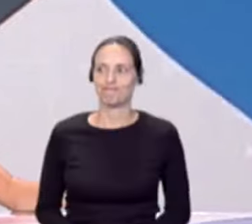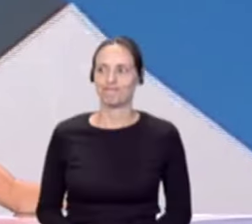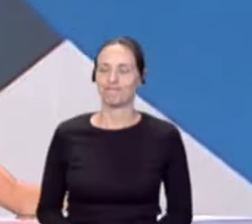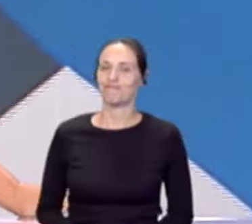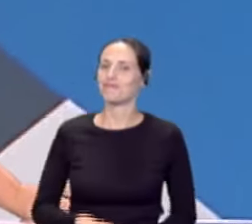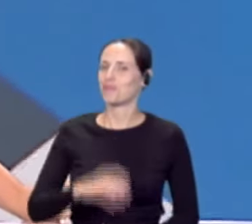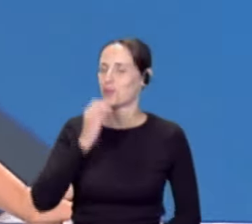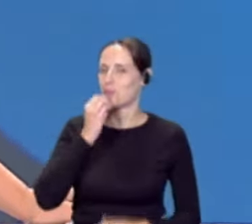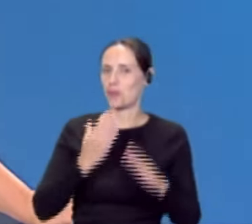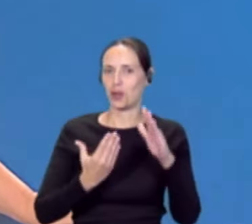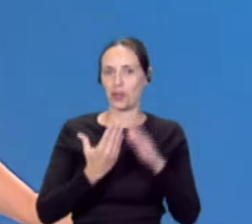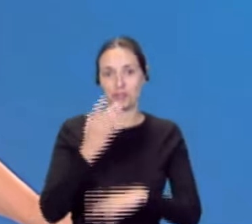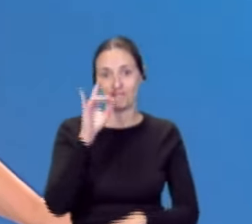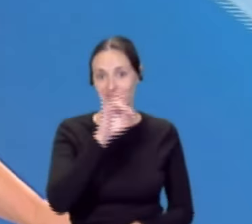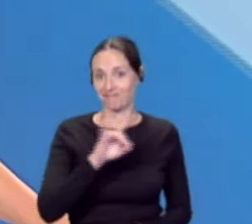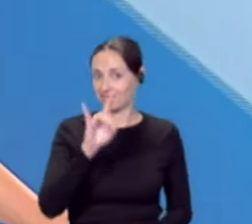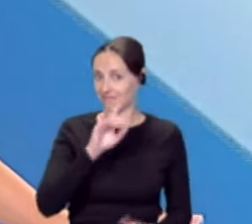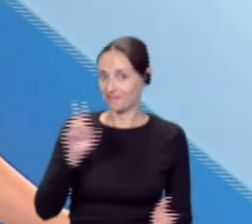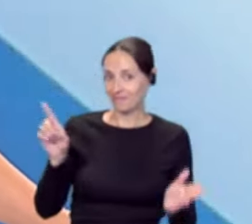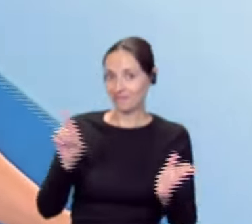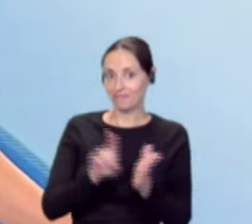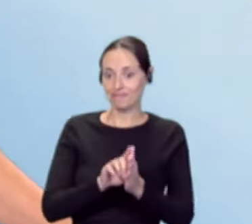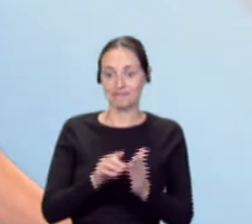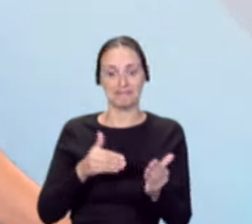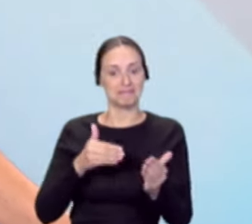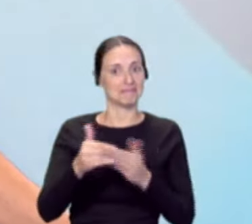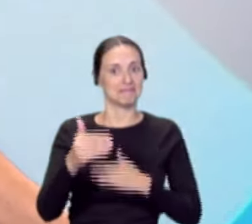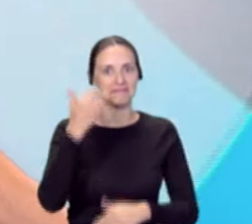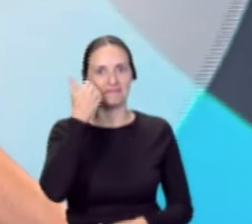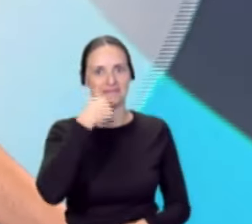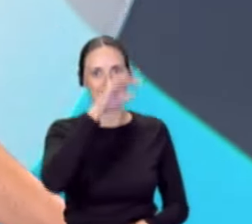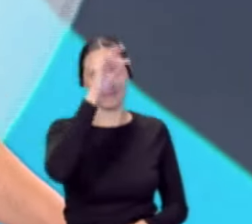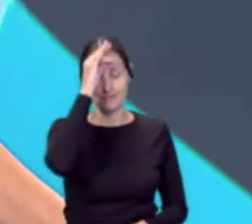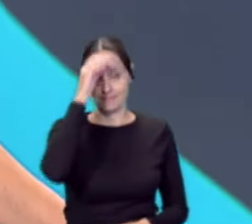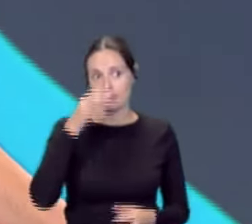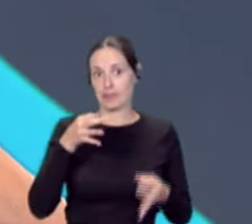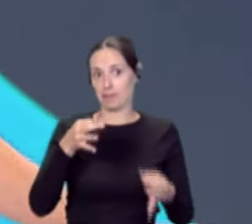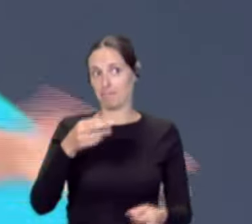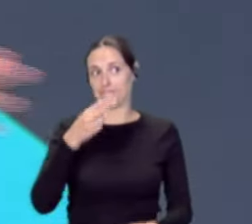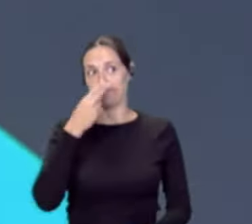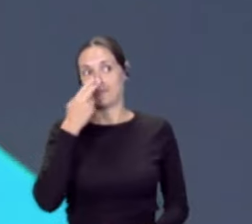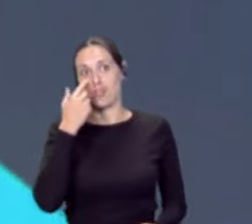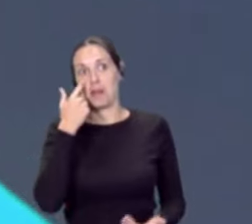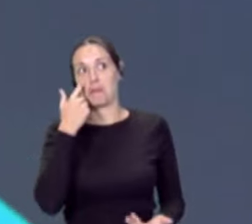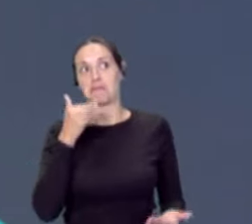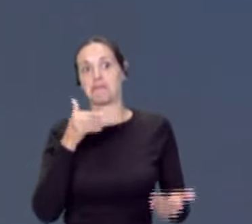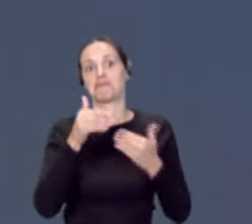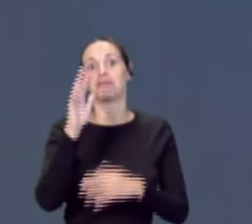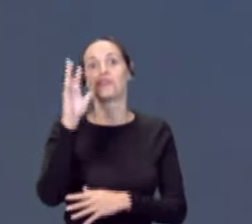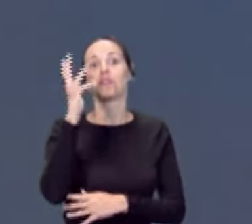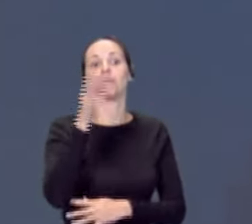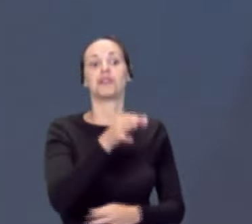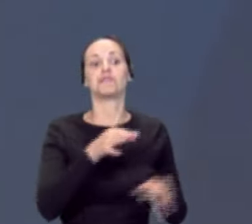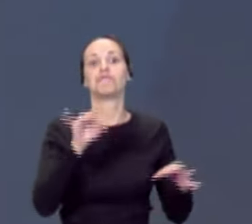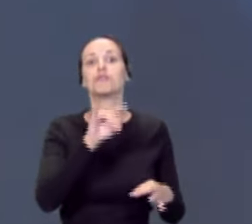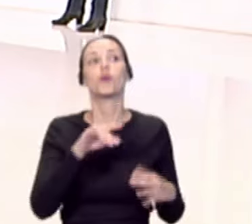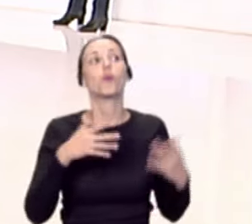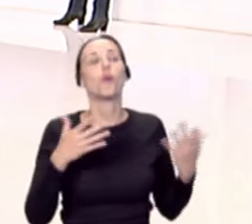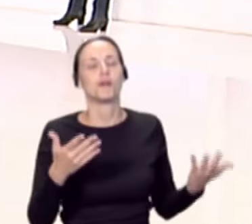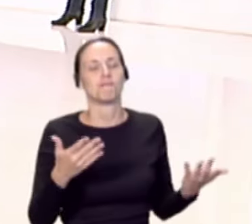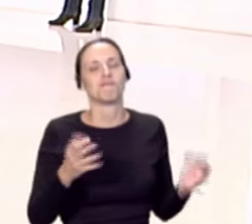Buenos días, Canarias, de nuevo. Estamos a las puertas del fin de semana y como siempre nos interesa saber el tiempo que vamos a tener aquí en el archipiélago. Y se lo